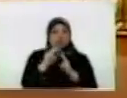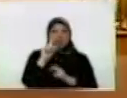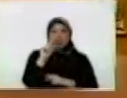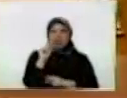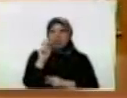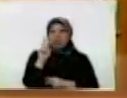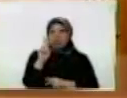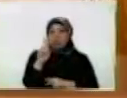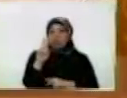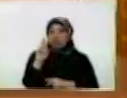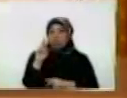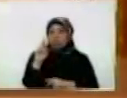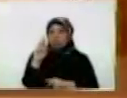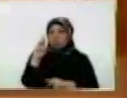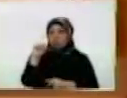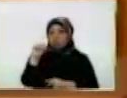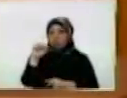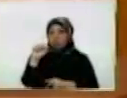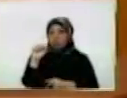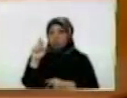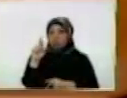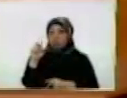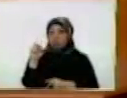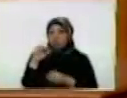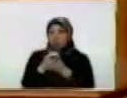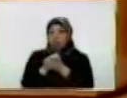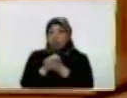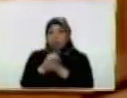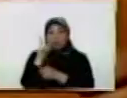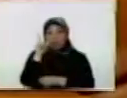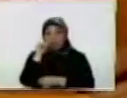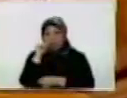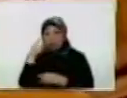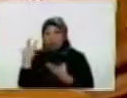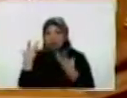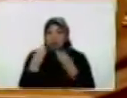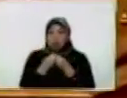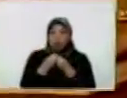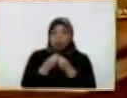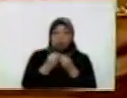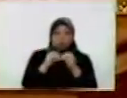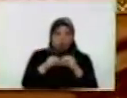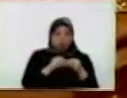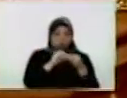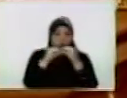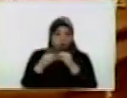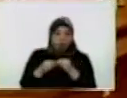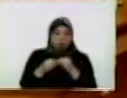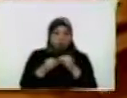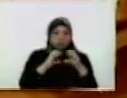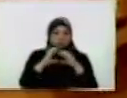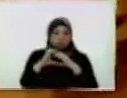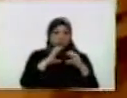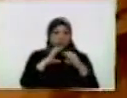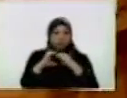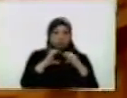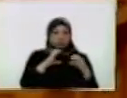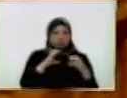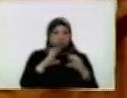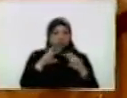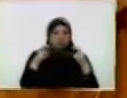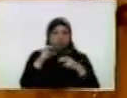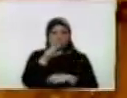compañero Ornella Ferreira, para planificar todo lo que era la operación de comunicaciones. Y ese 3 de